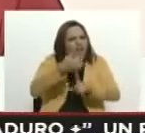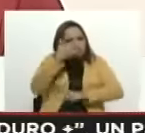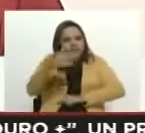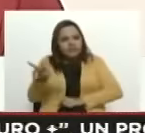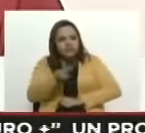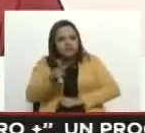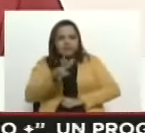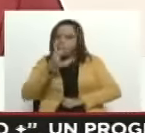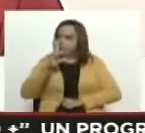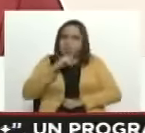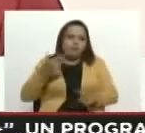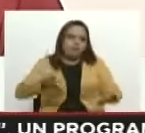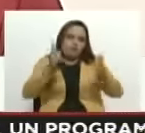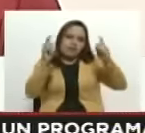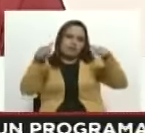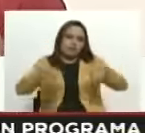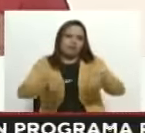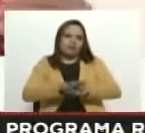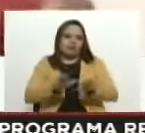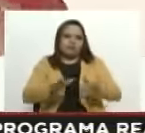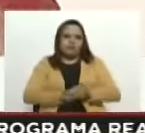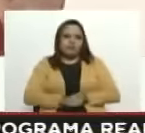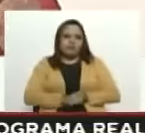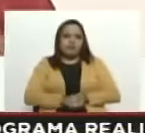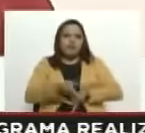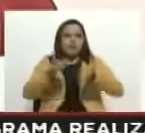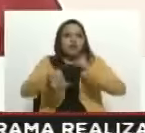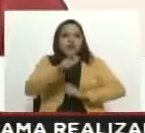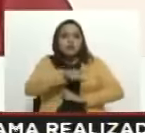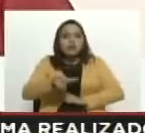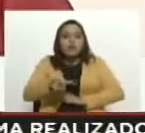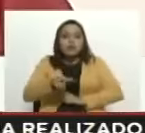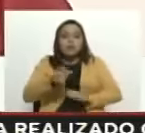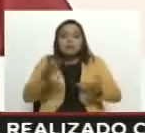vamos a permitir. Hay gente que por miedo no habla.